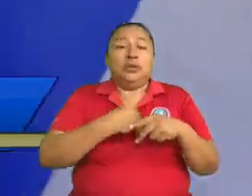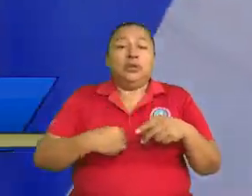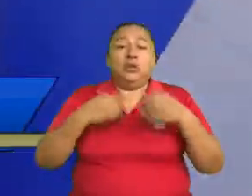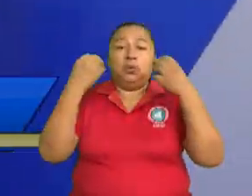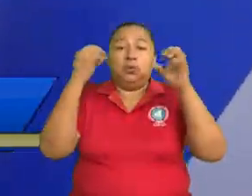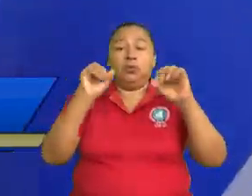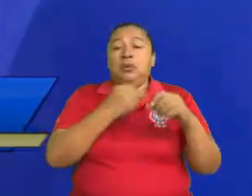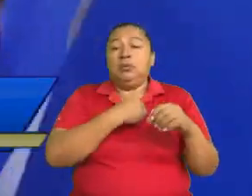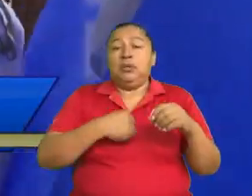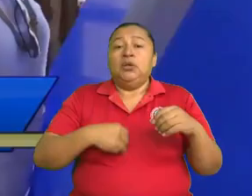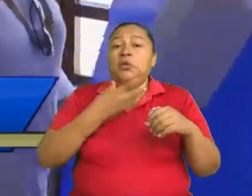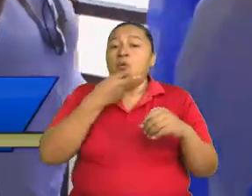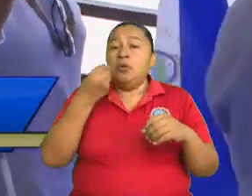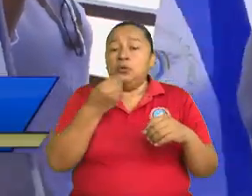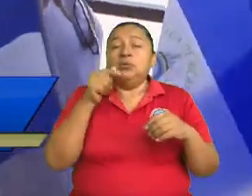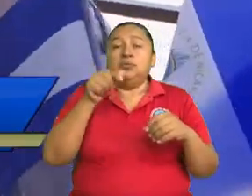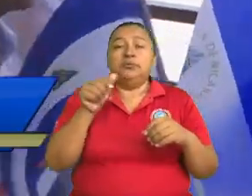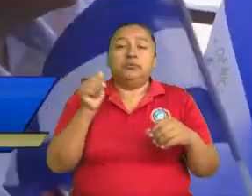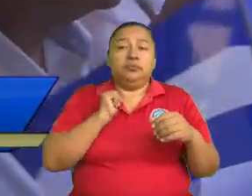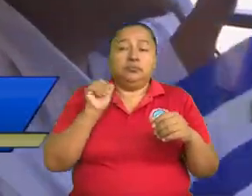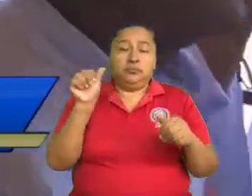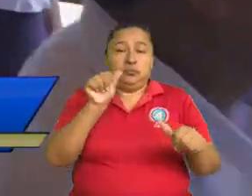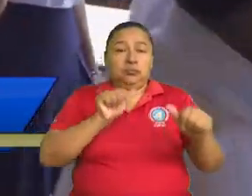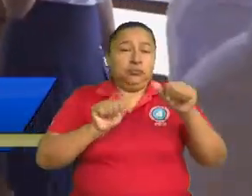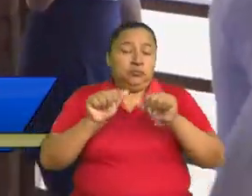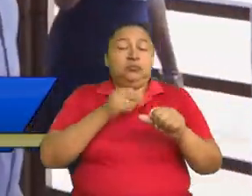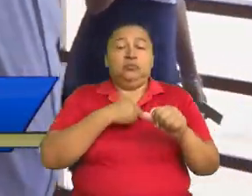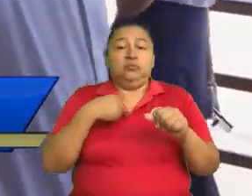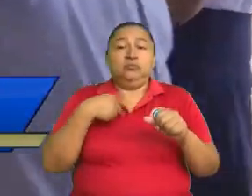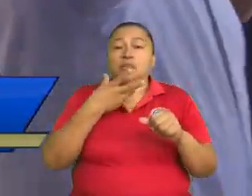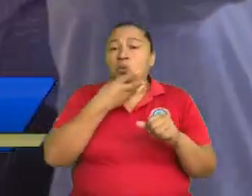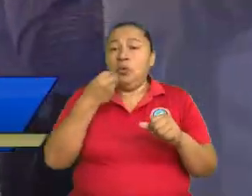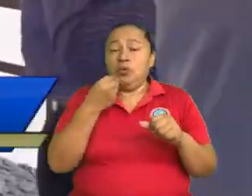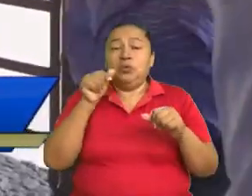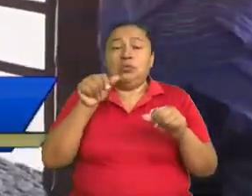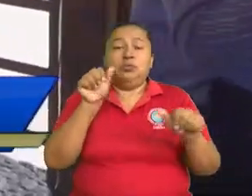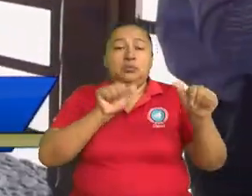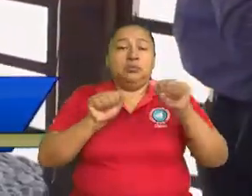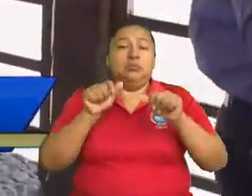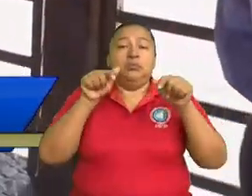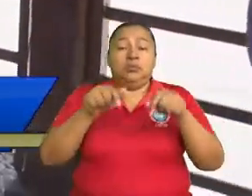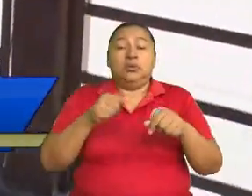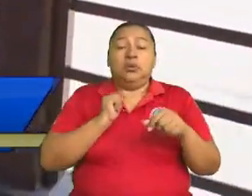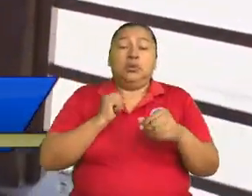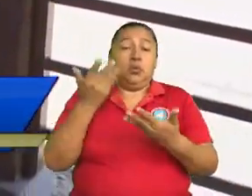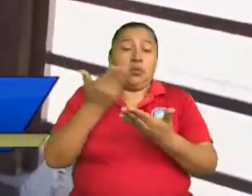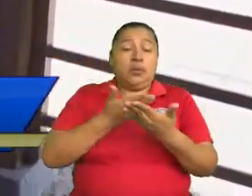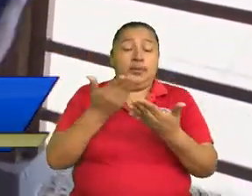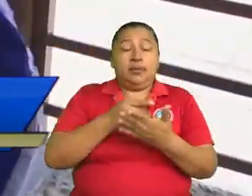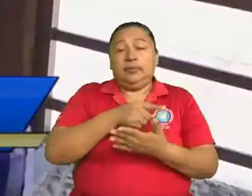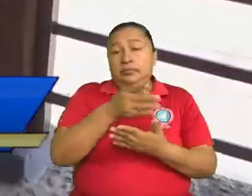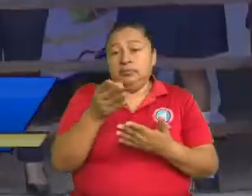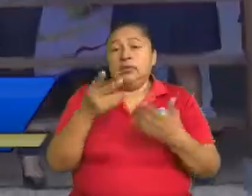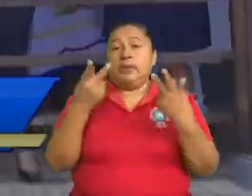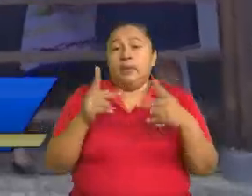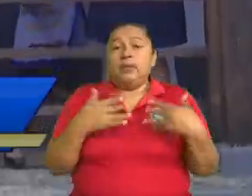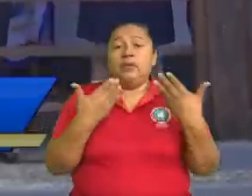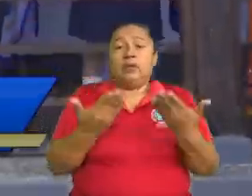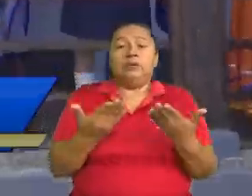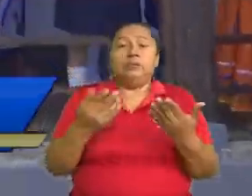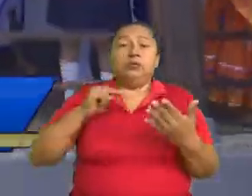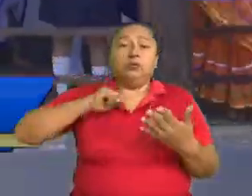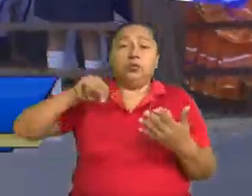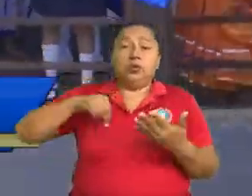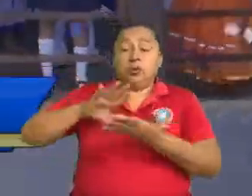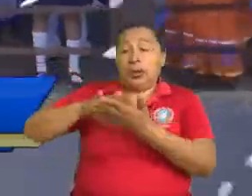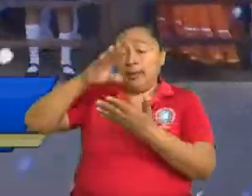Ministerio de la Juventud, son los protagonistas, pues la juventud realmente es la protagonista, los estudiantes son los que están, además de nosotros